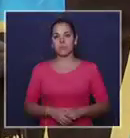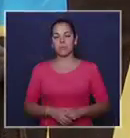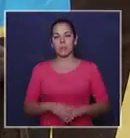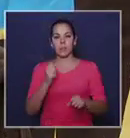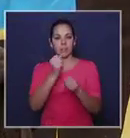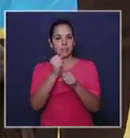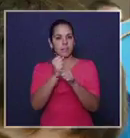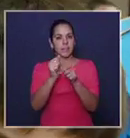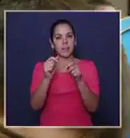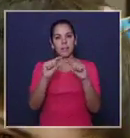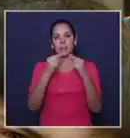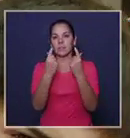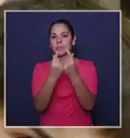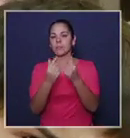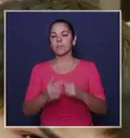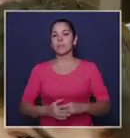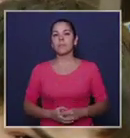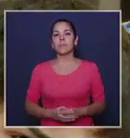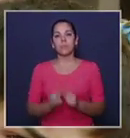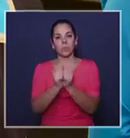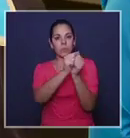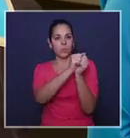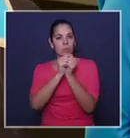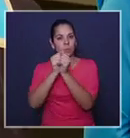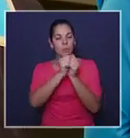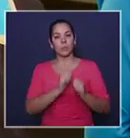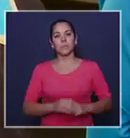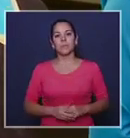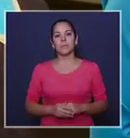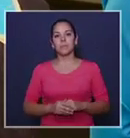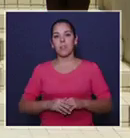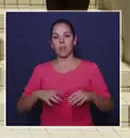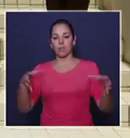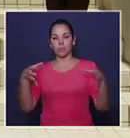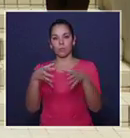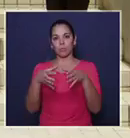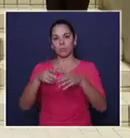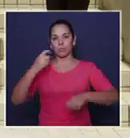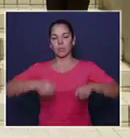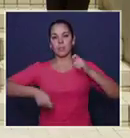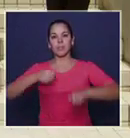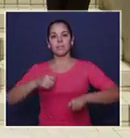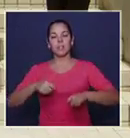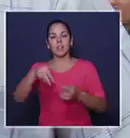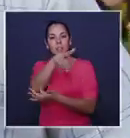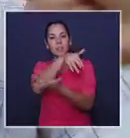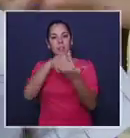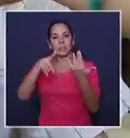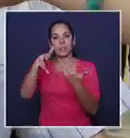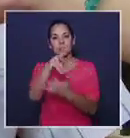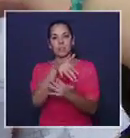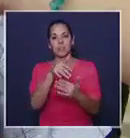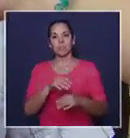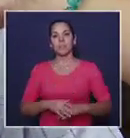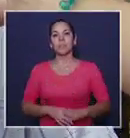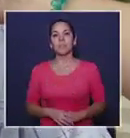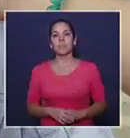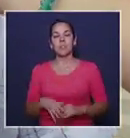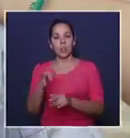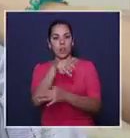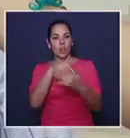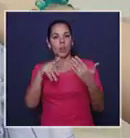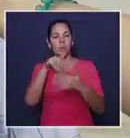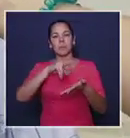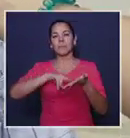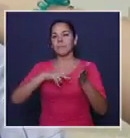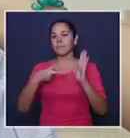Trabajo en grupo. Unión. La banda. ¡Convivir! La convivencia